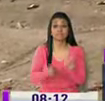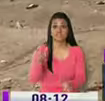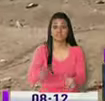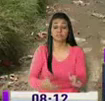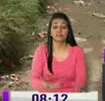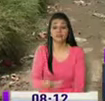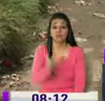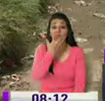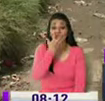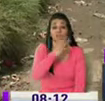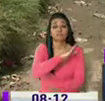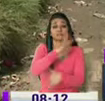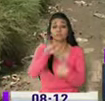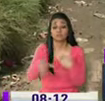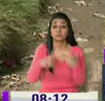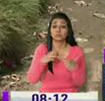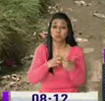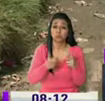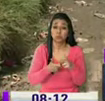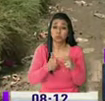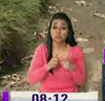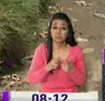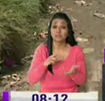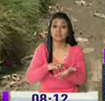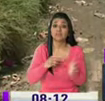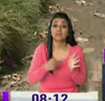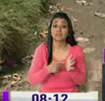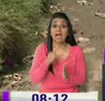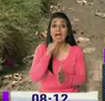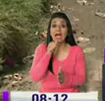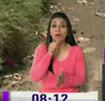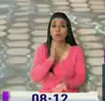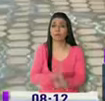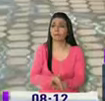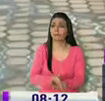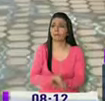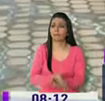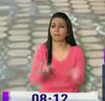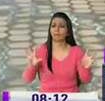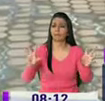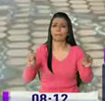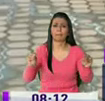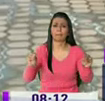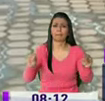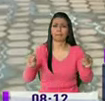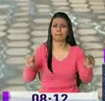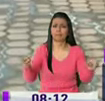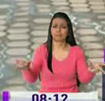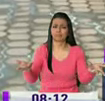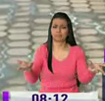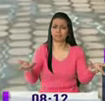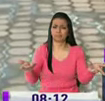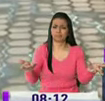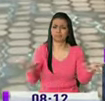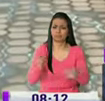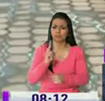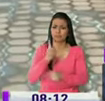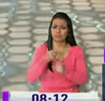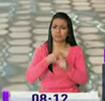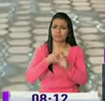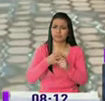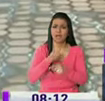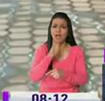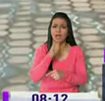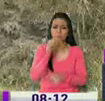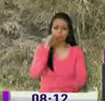es general, pues el problema causa la suspensión de agua en las viviendas. Ya como más de unos 2 meses nos